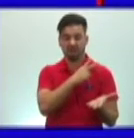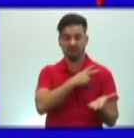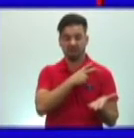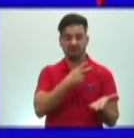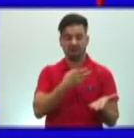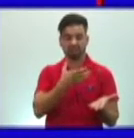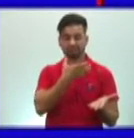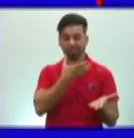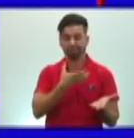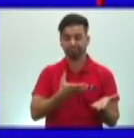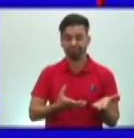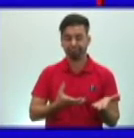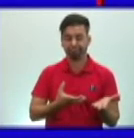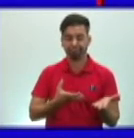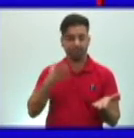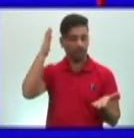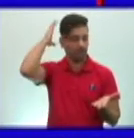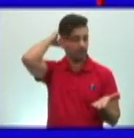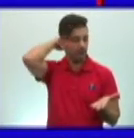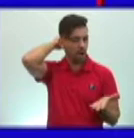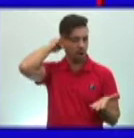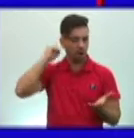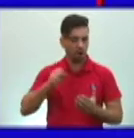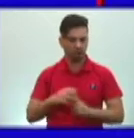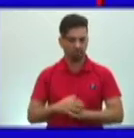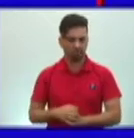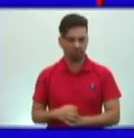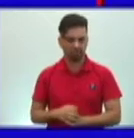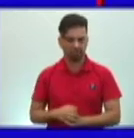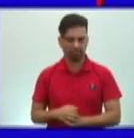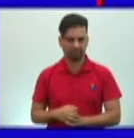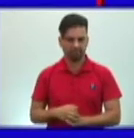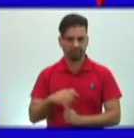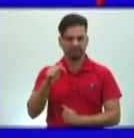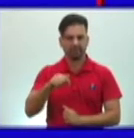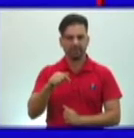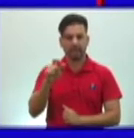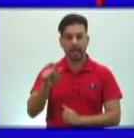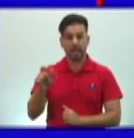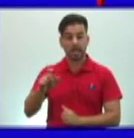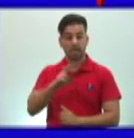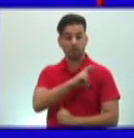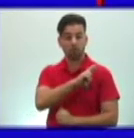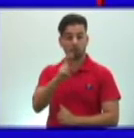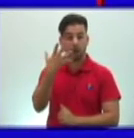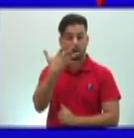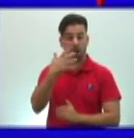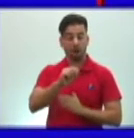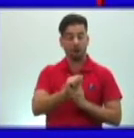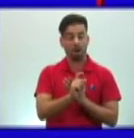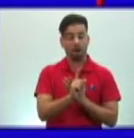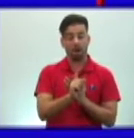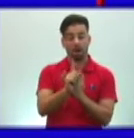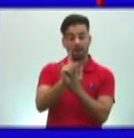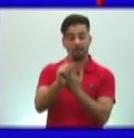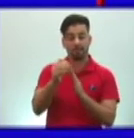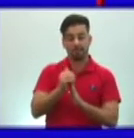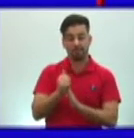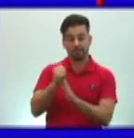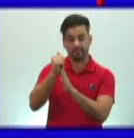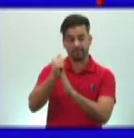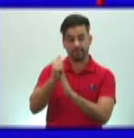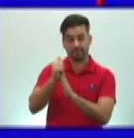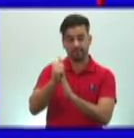lugar, observen detenidamente el lenguaje. Los revolucionarios no le llamamos a los líderes históricos, y en este caso al líder histórico de la